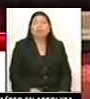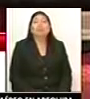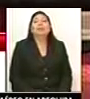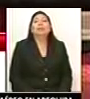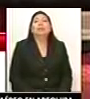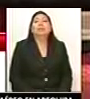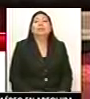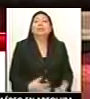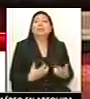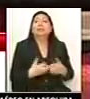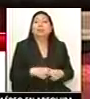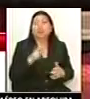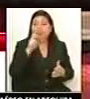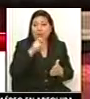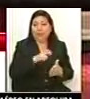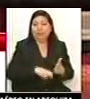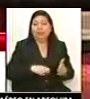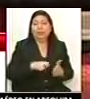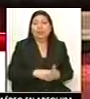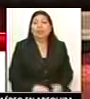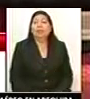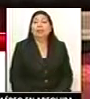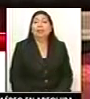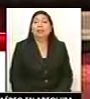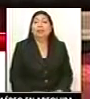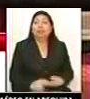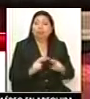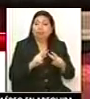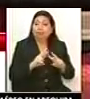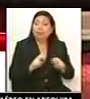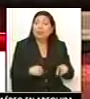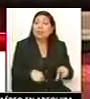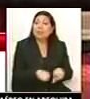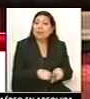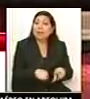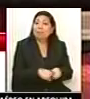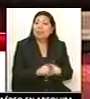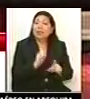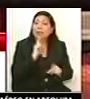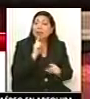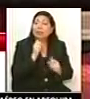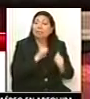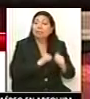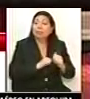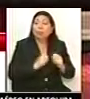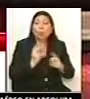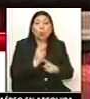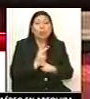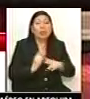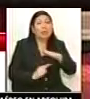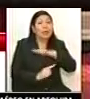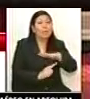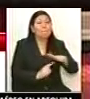Las empresas mineras que están en la fase exploratoria también están afectando medio ambiente,